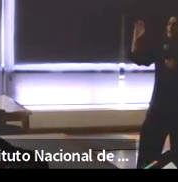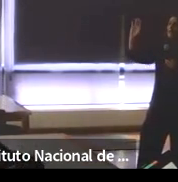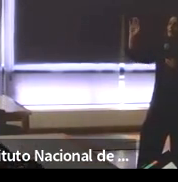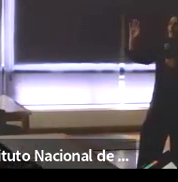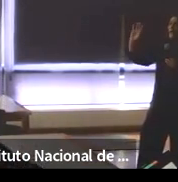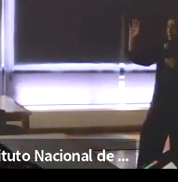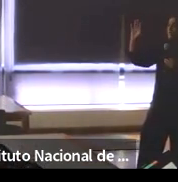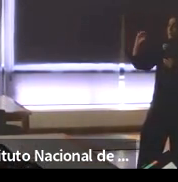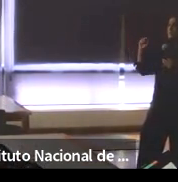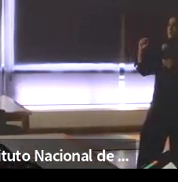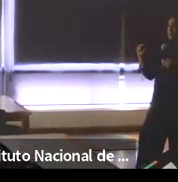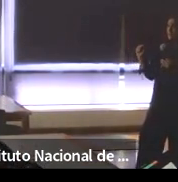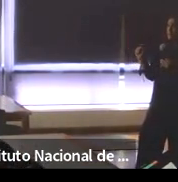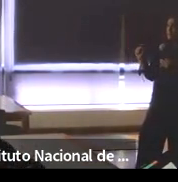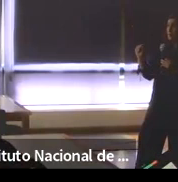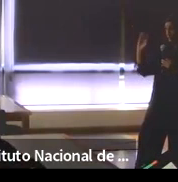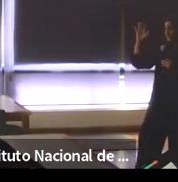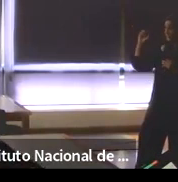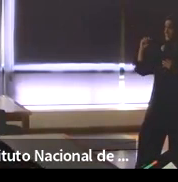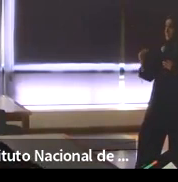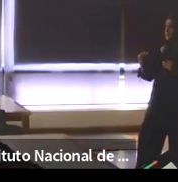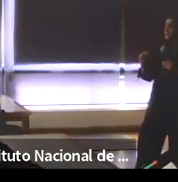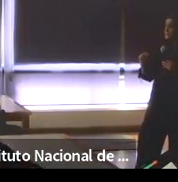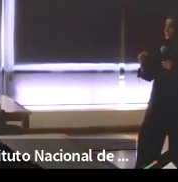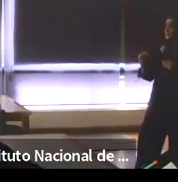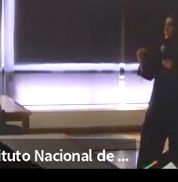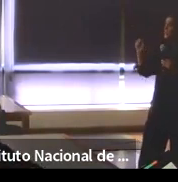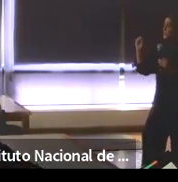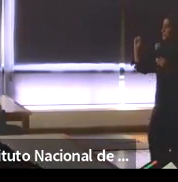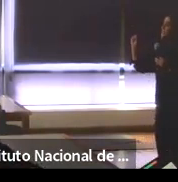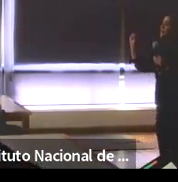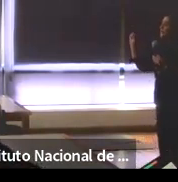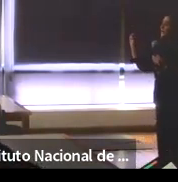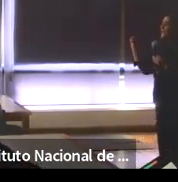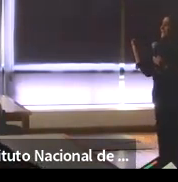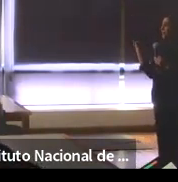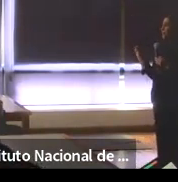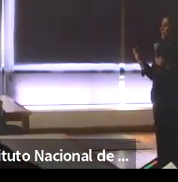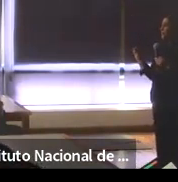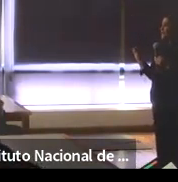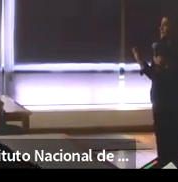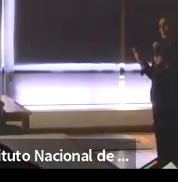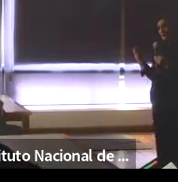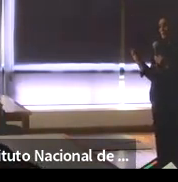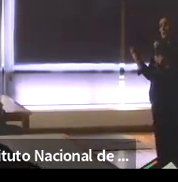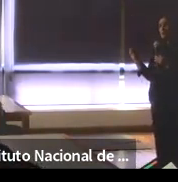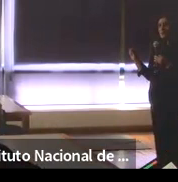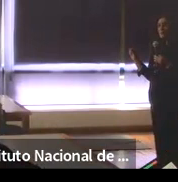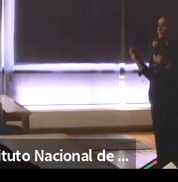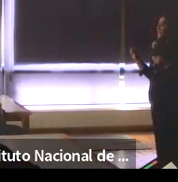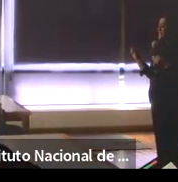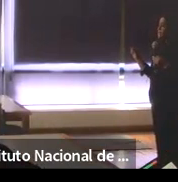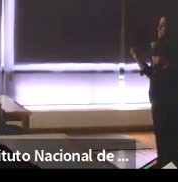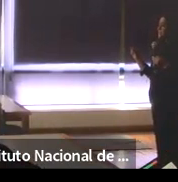lo sé hay una diferencia hay una diferencia muy importante pero hay un hilo delgadito entre la